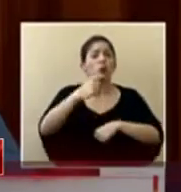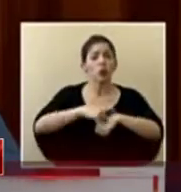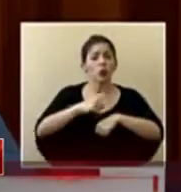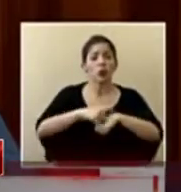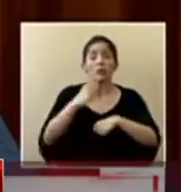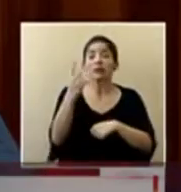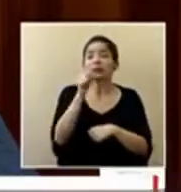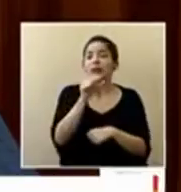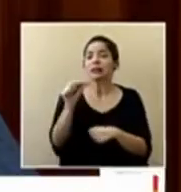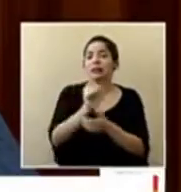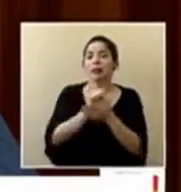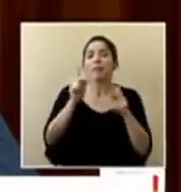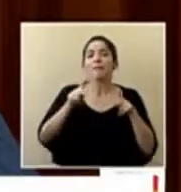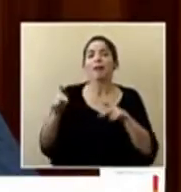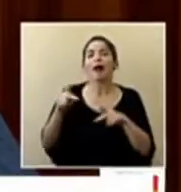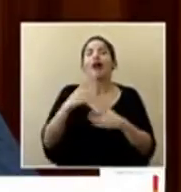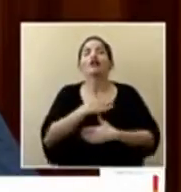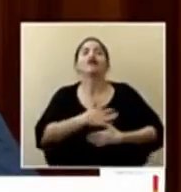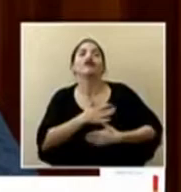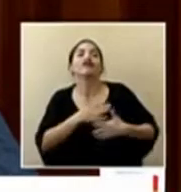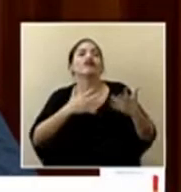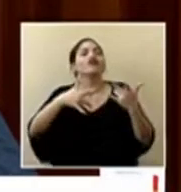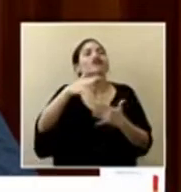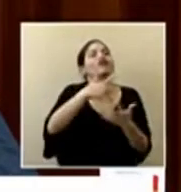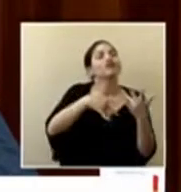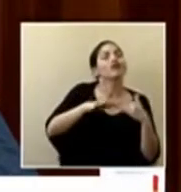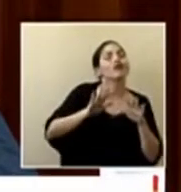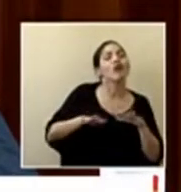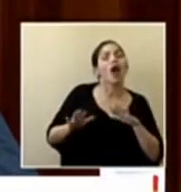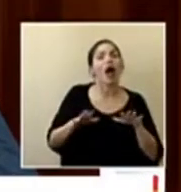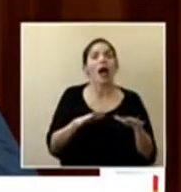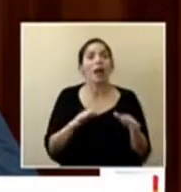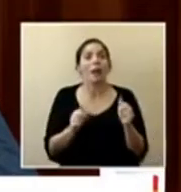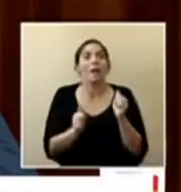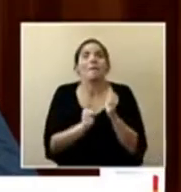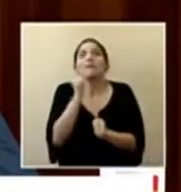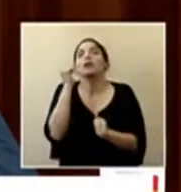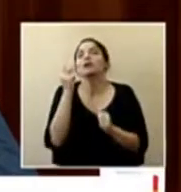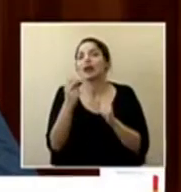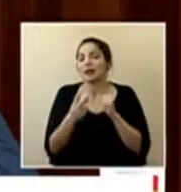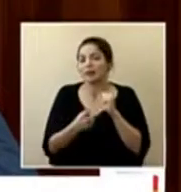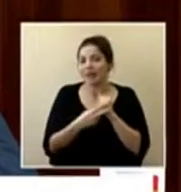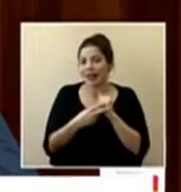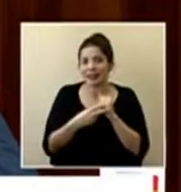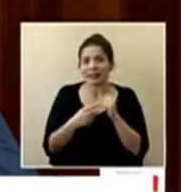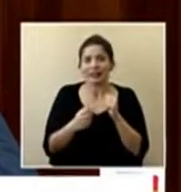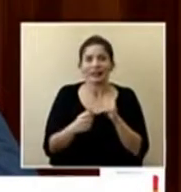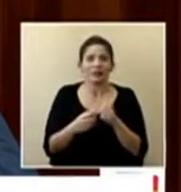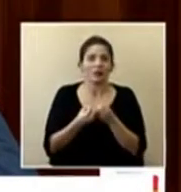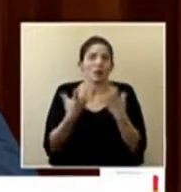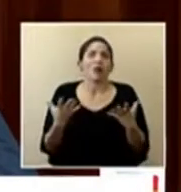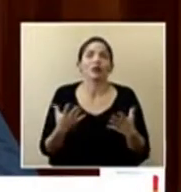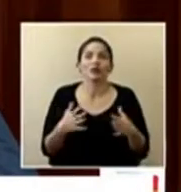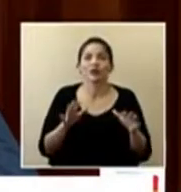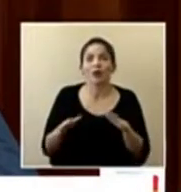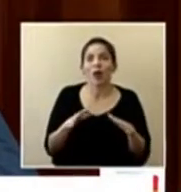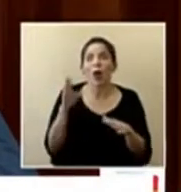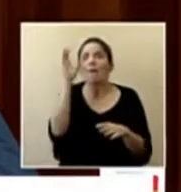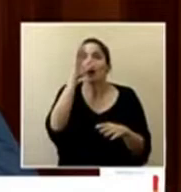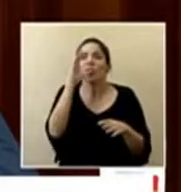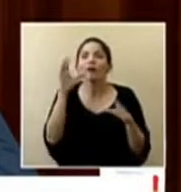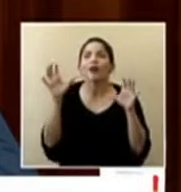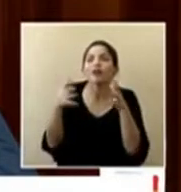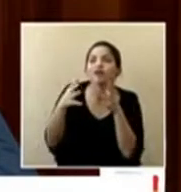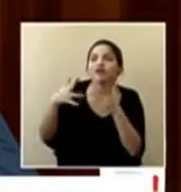esparcimiento, un momento en donde nos relajamos más de la cuenta muchas veces y buscamos conglomeraciones.